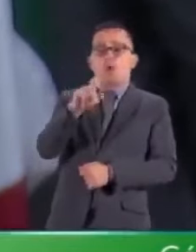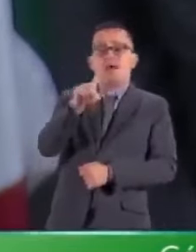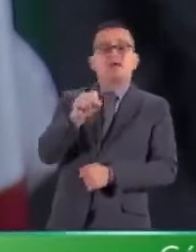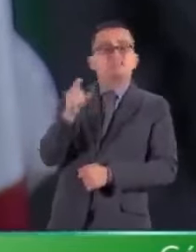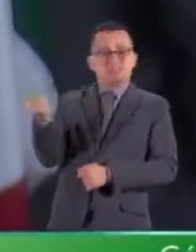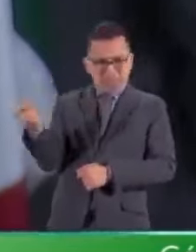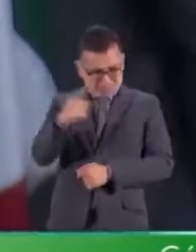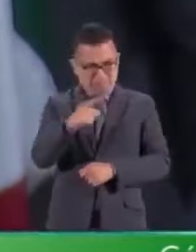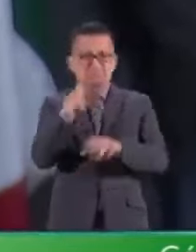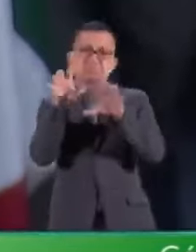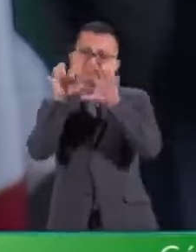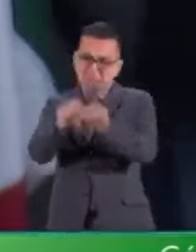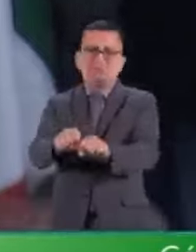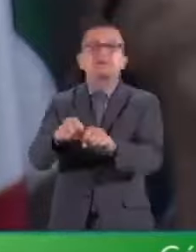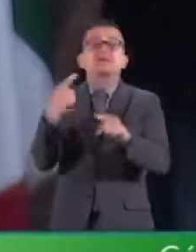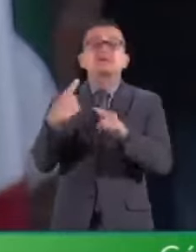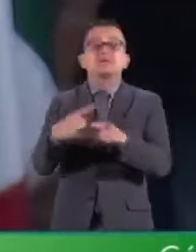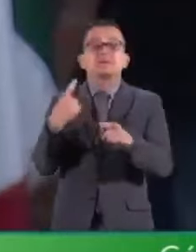¡Evo Morales!